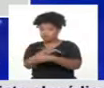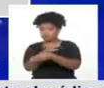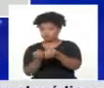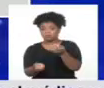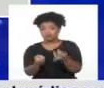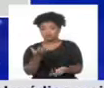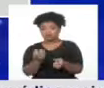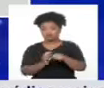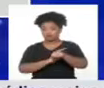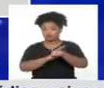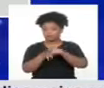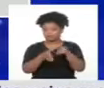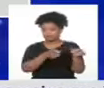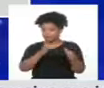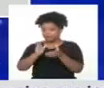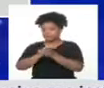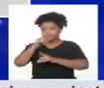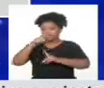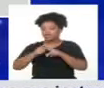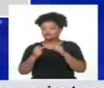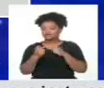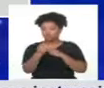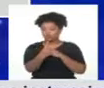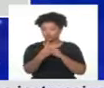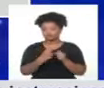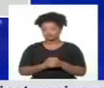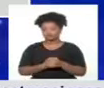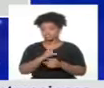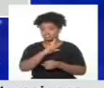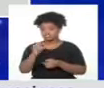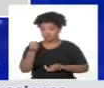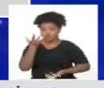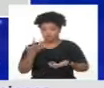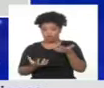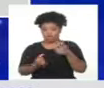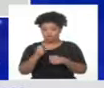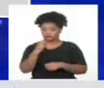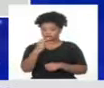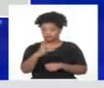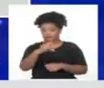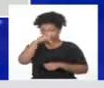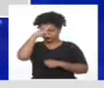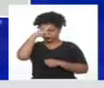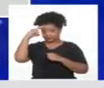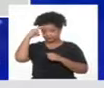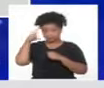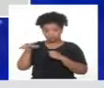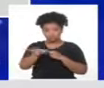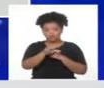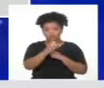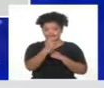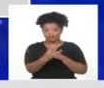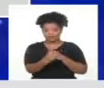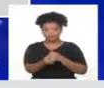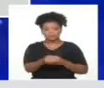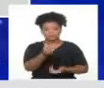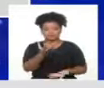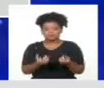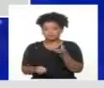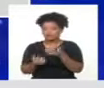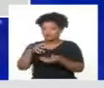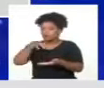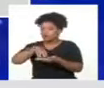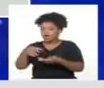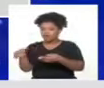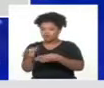1, Cienfuegos con 3, Santi Espíritus también con 3 eventos, Camagüey